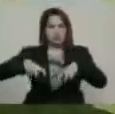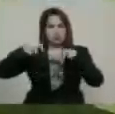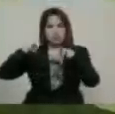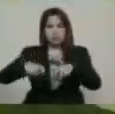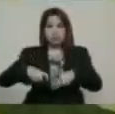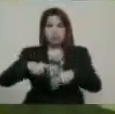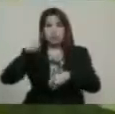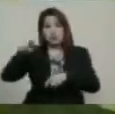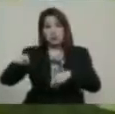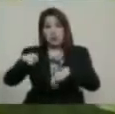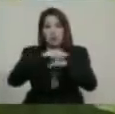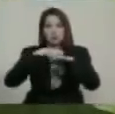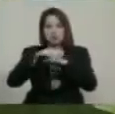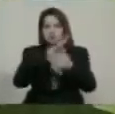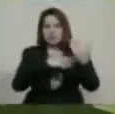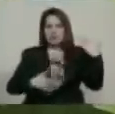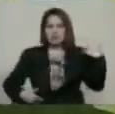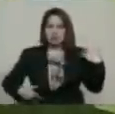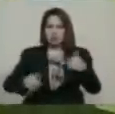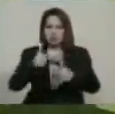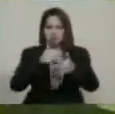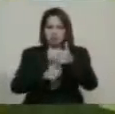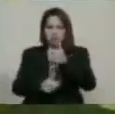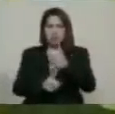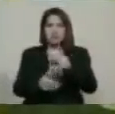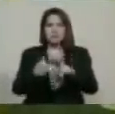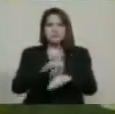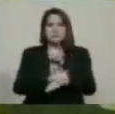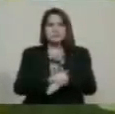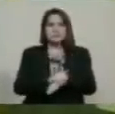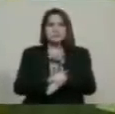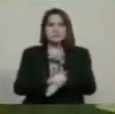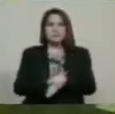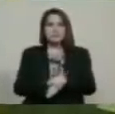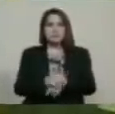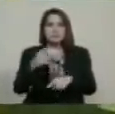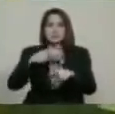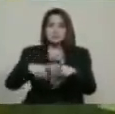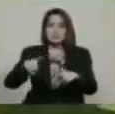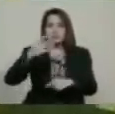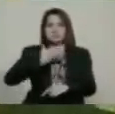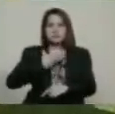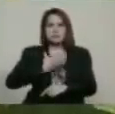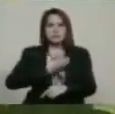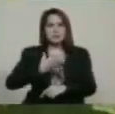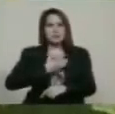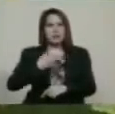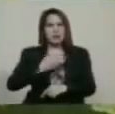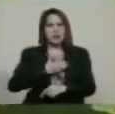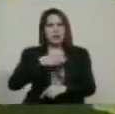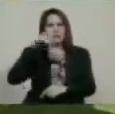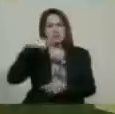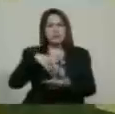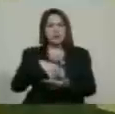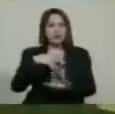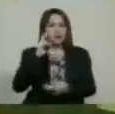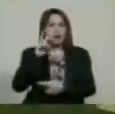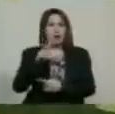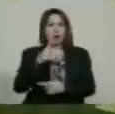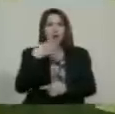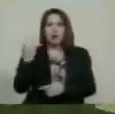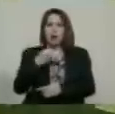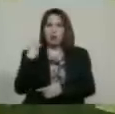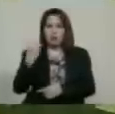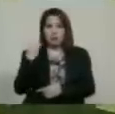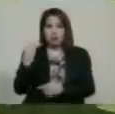Alimentación, quien es de acá de Carabobo también, Francisco Fonseca, y por supuesto nuestro alcalde de Naguanagua, Gustavo Gutiérrez, alcalde de la Juventud de nuestro